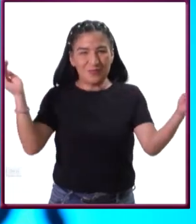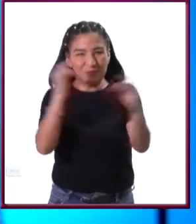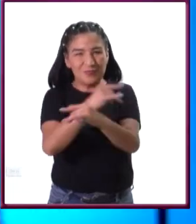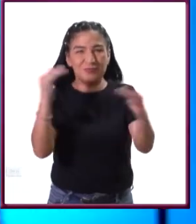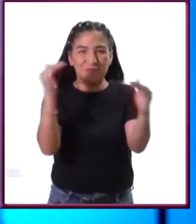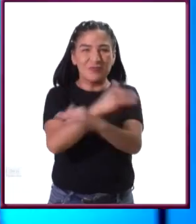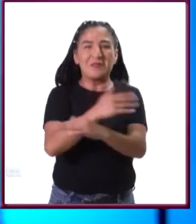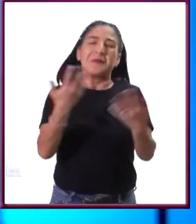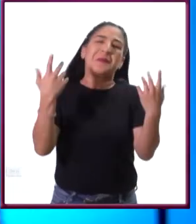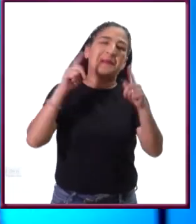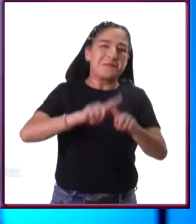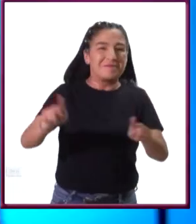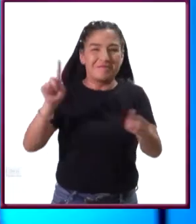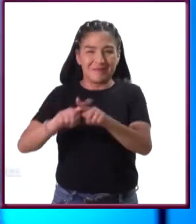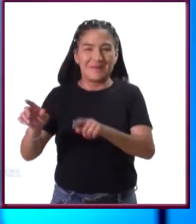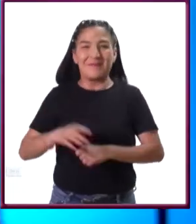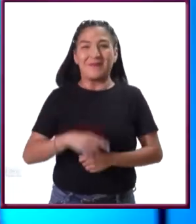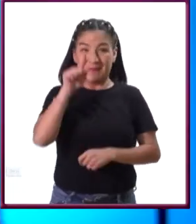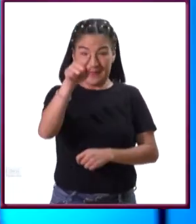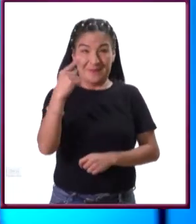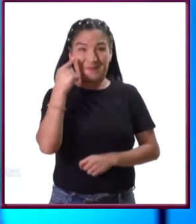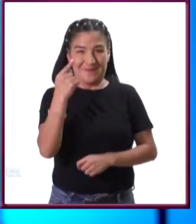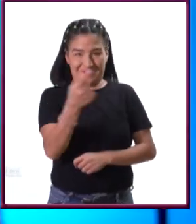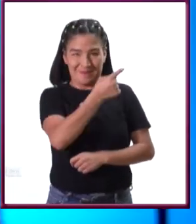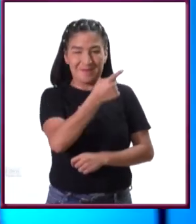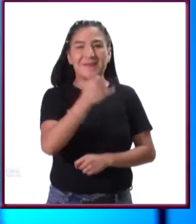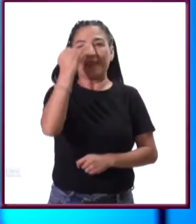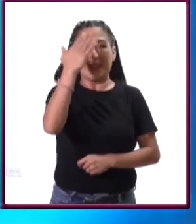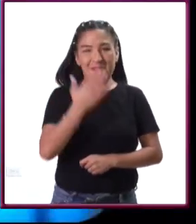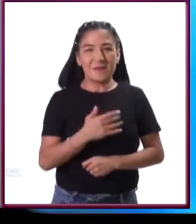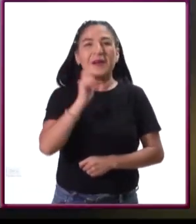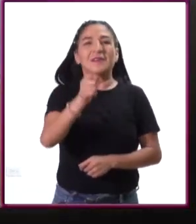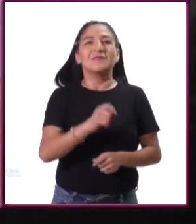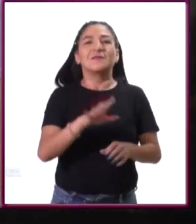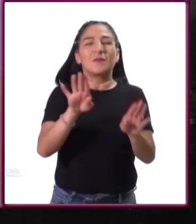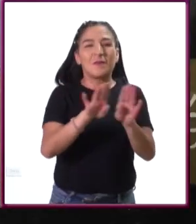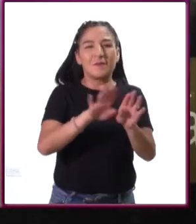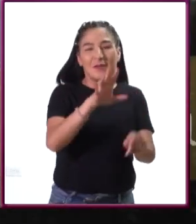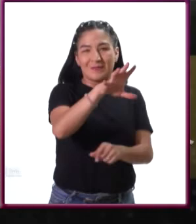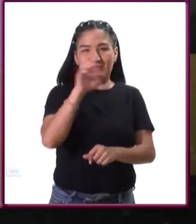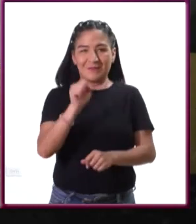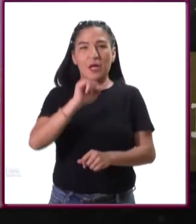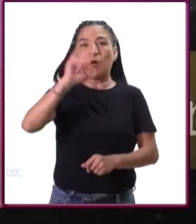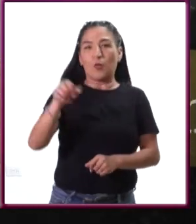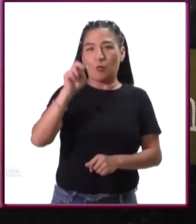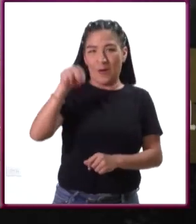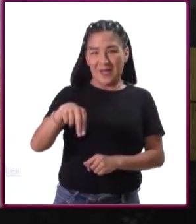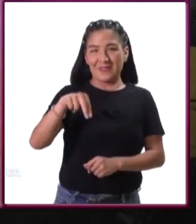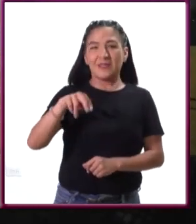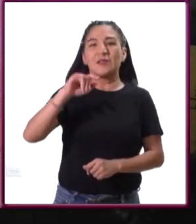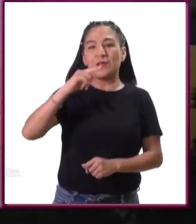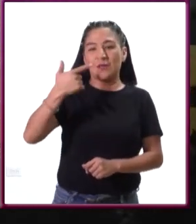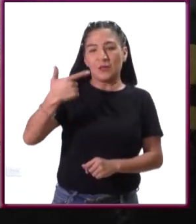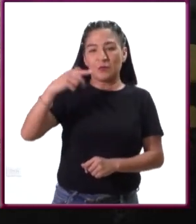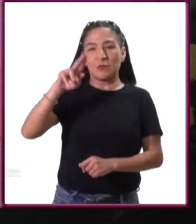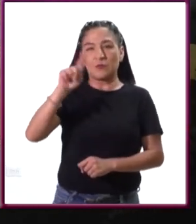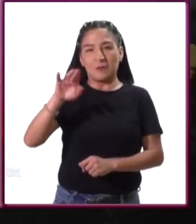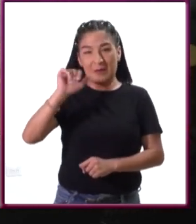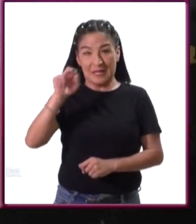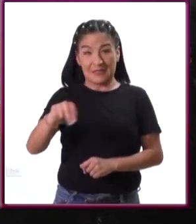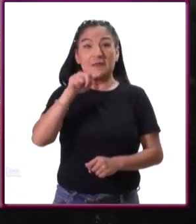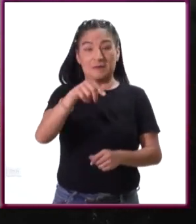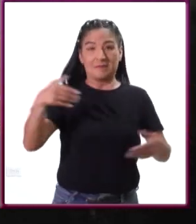más. Observa estas imágenes que fueron captadas por Juan Guzmán, un fotógrafo que nació en Alemania,